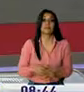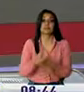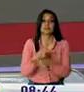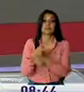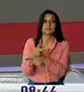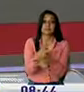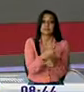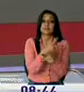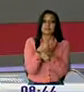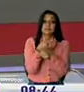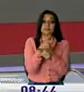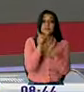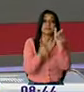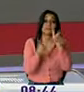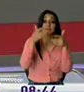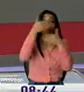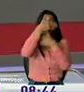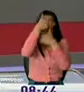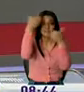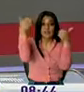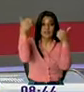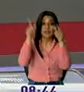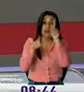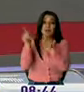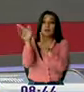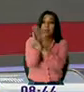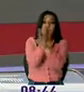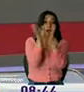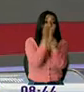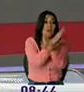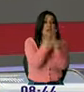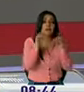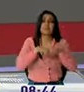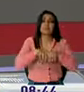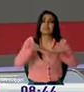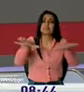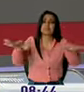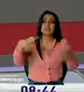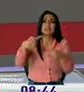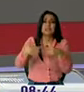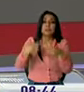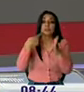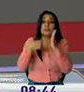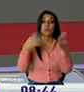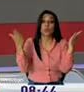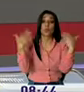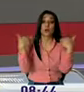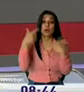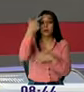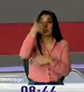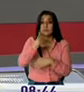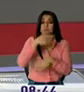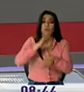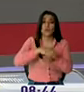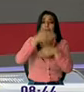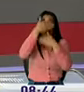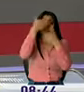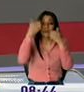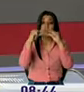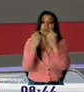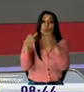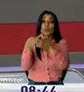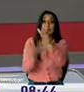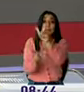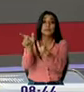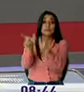los estafadores, los cuenteros. Vaya que inundan nuestras ciudades. En Guayaquil, un hombre acusado de estafar a un grupo de personas fue capturado